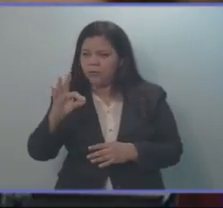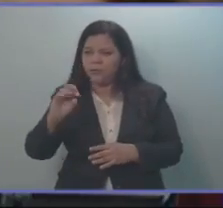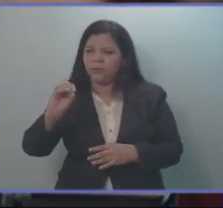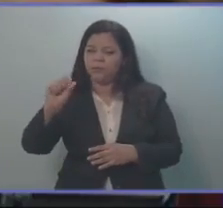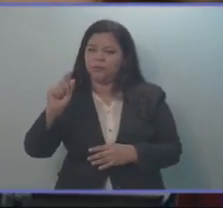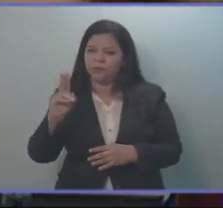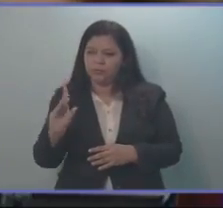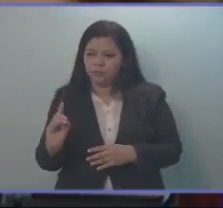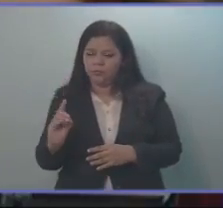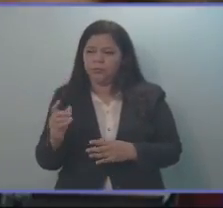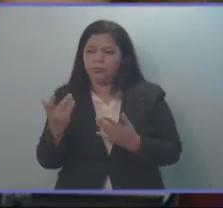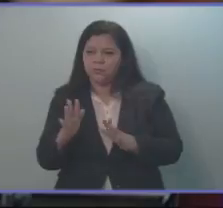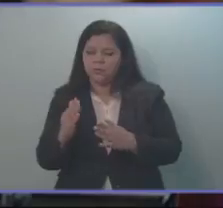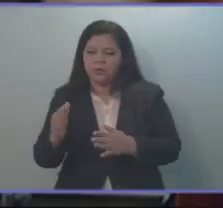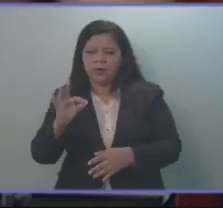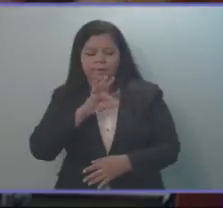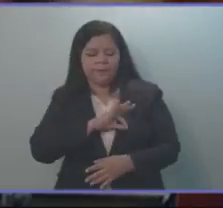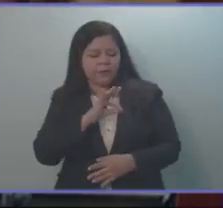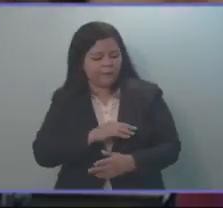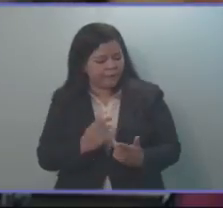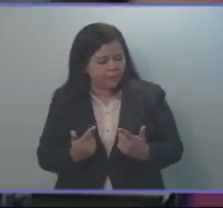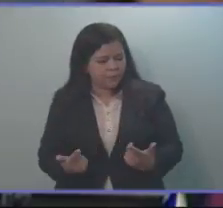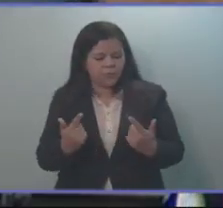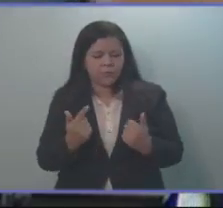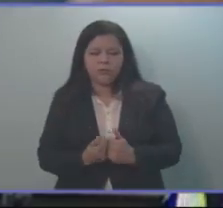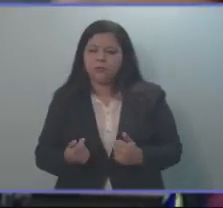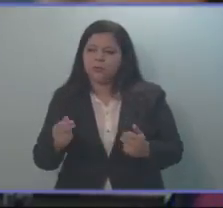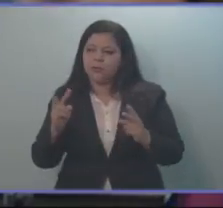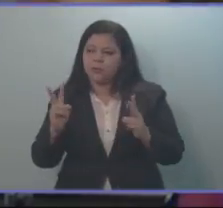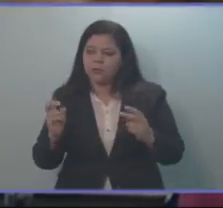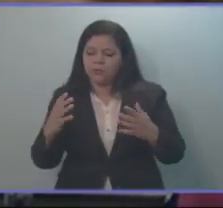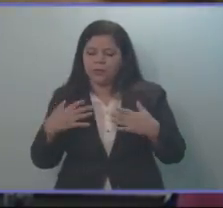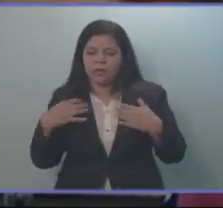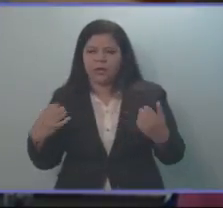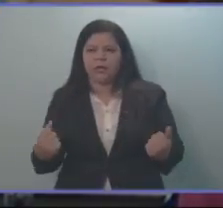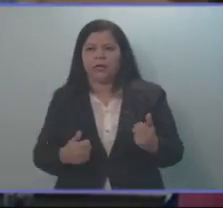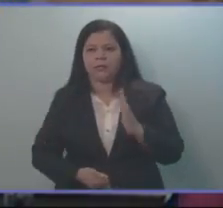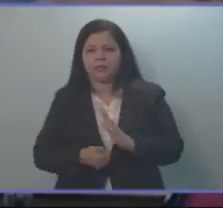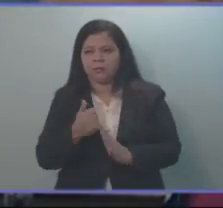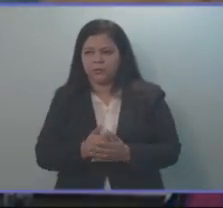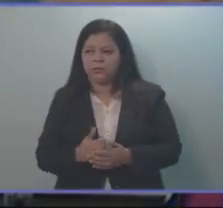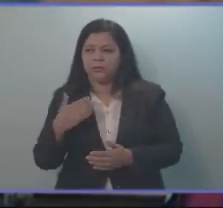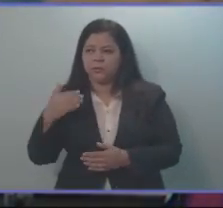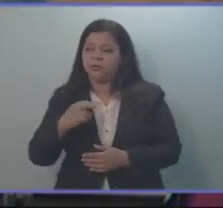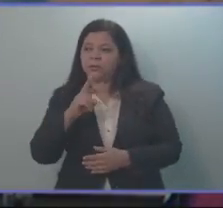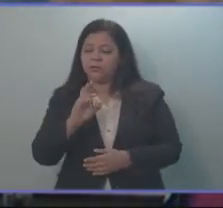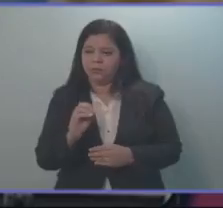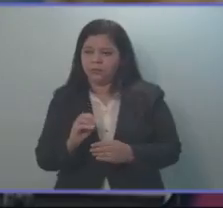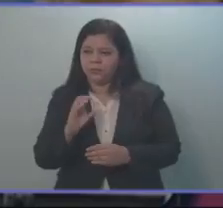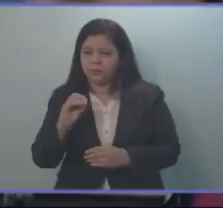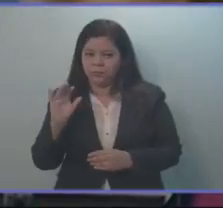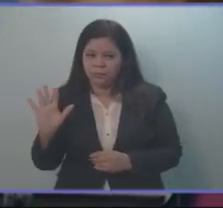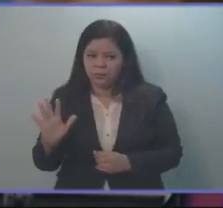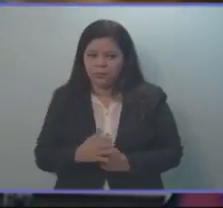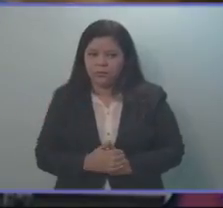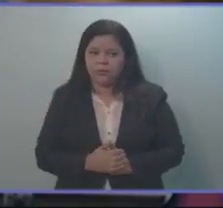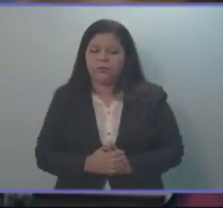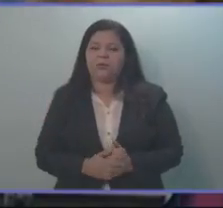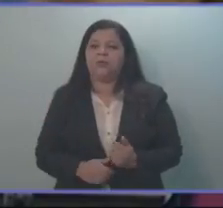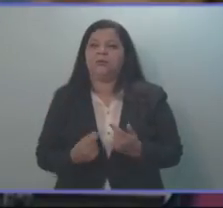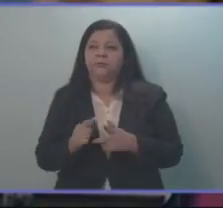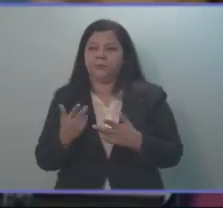a brindar muchos beneficios en la salud de los salvadoreños desde el año 2005, a través